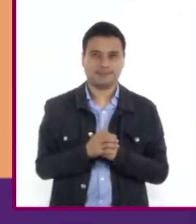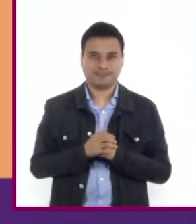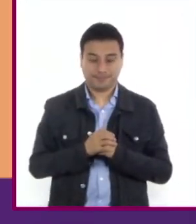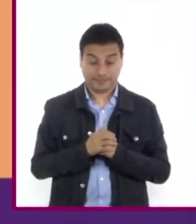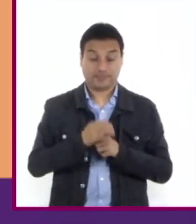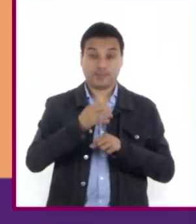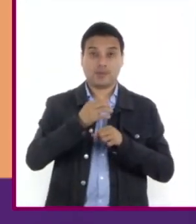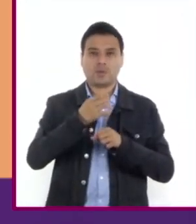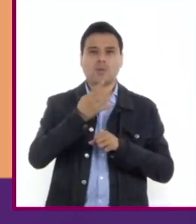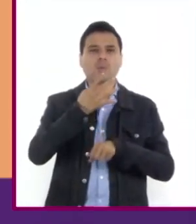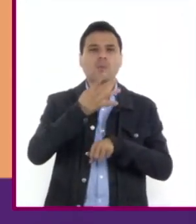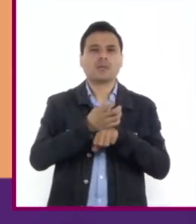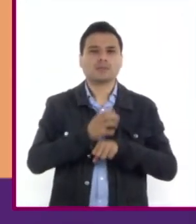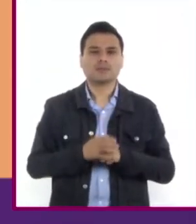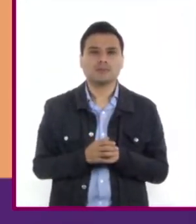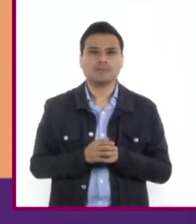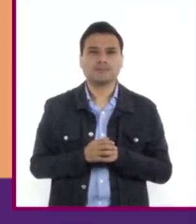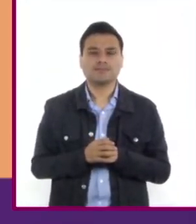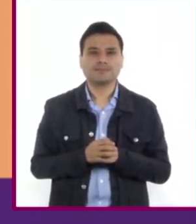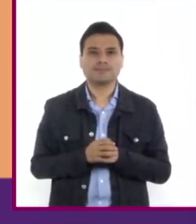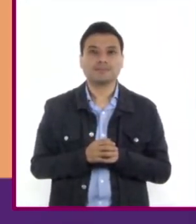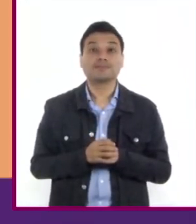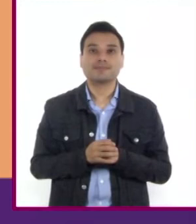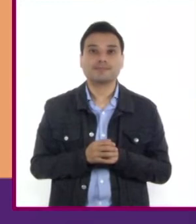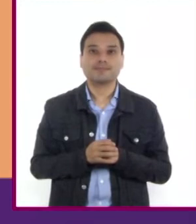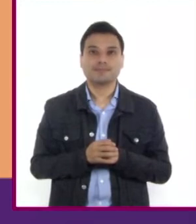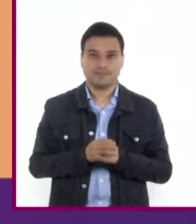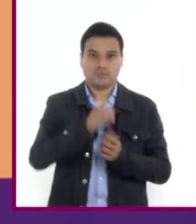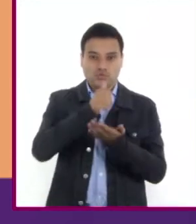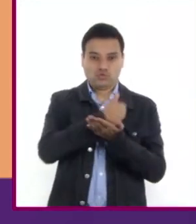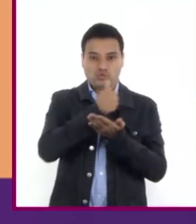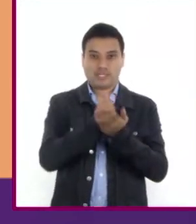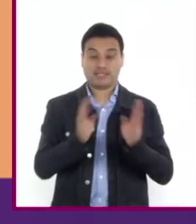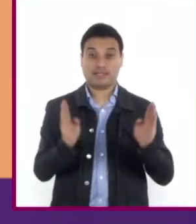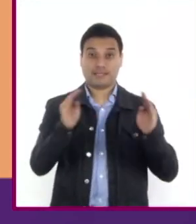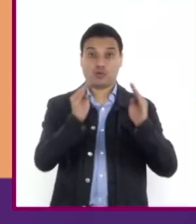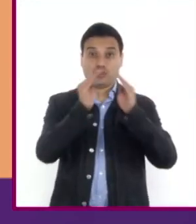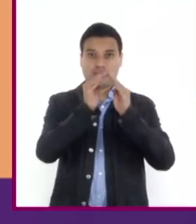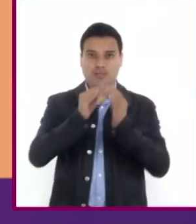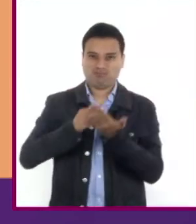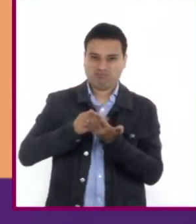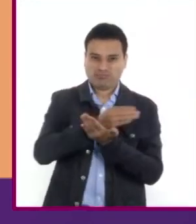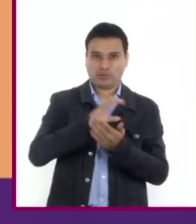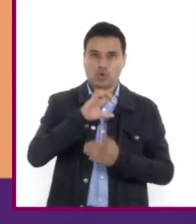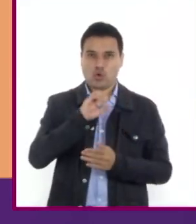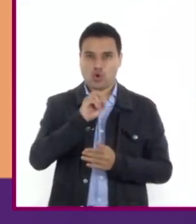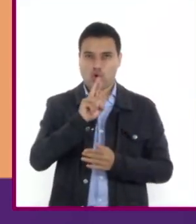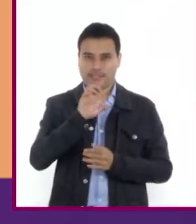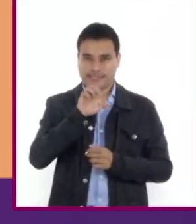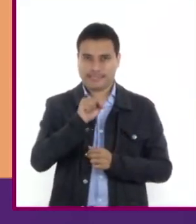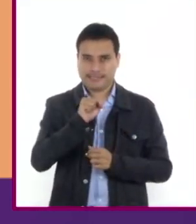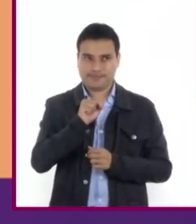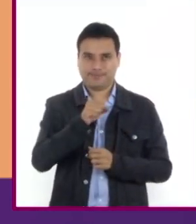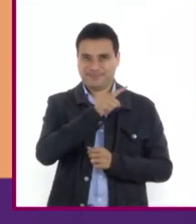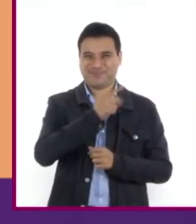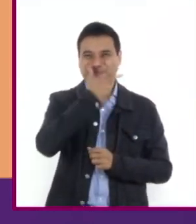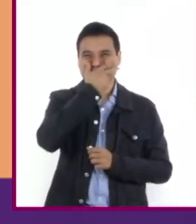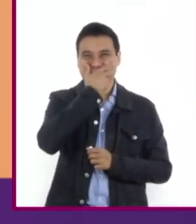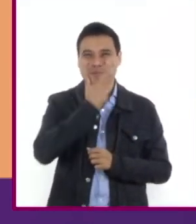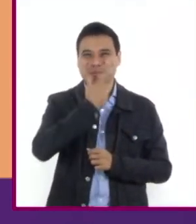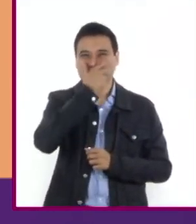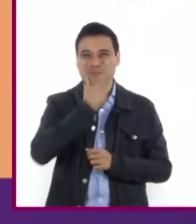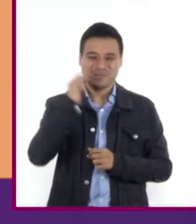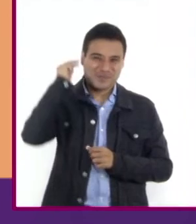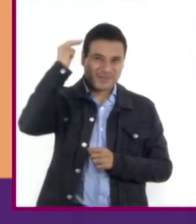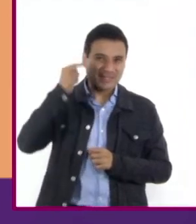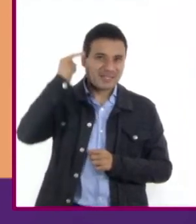En cuarto lugar tenemos la 4. Entrada a Tenochtitlán, donde Cortés fue recibido amablemente